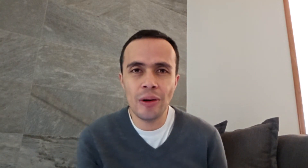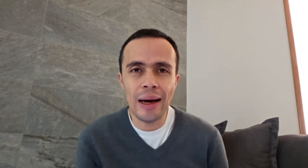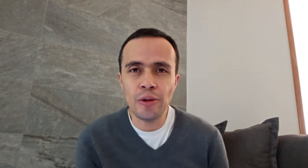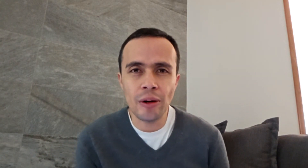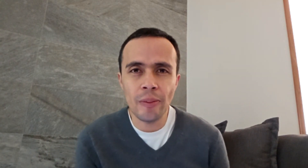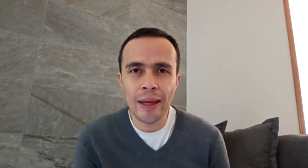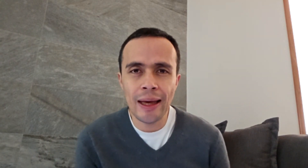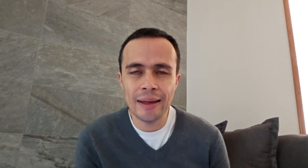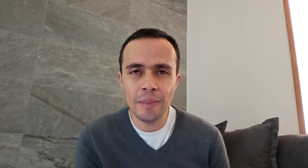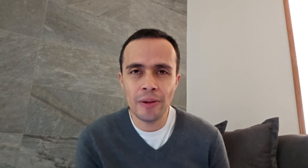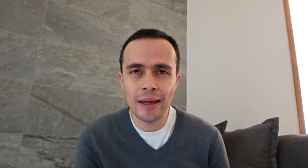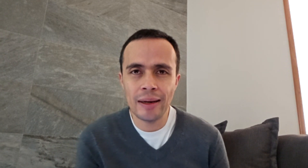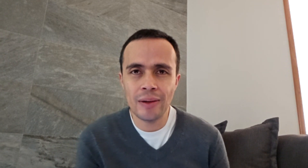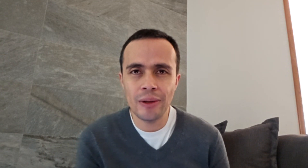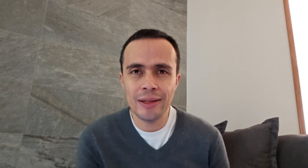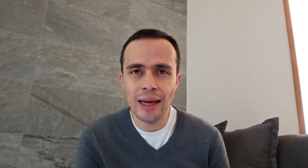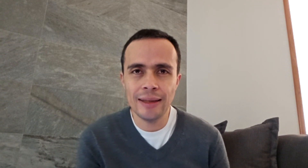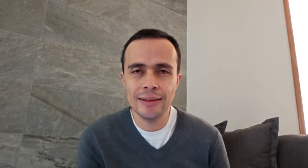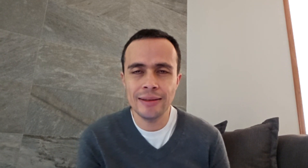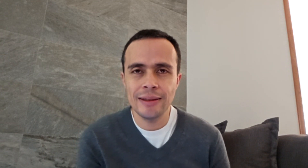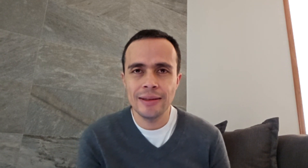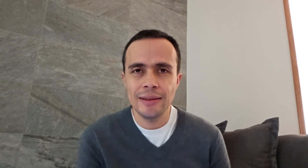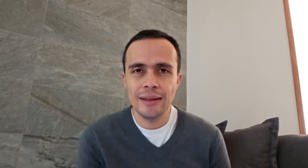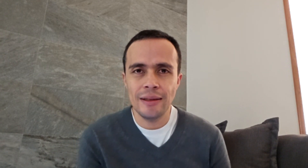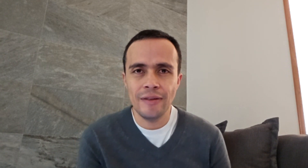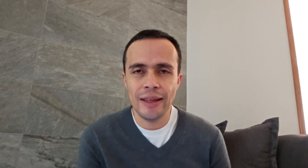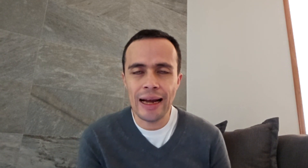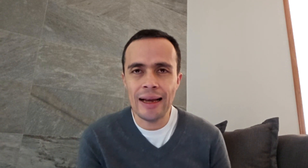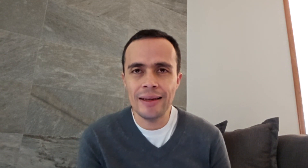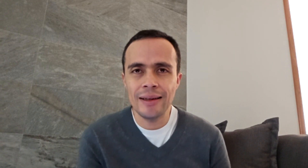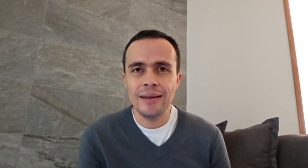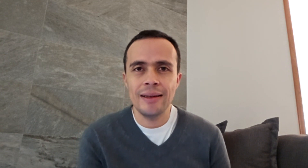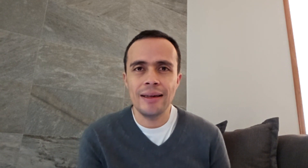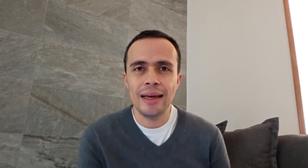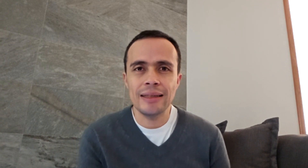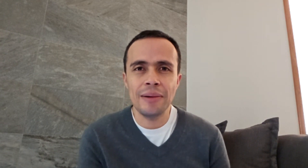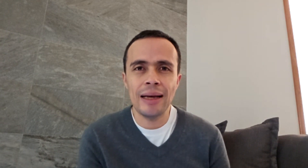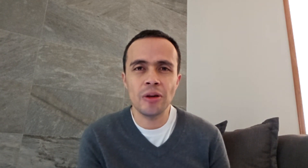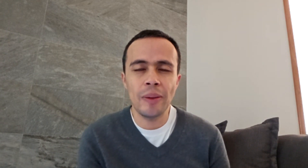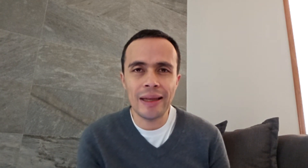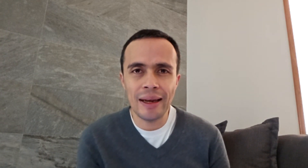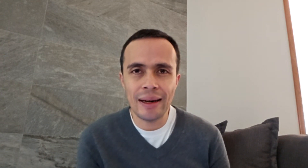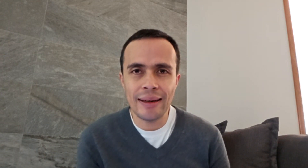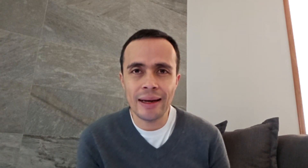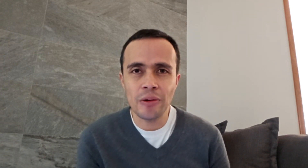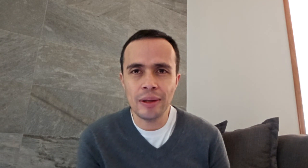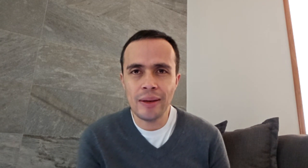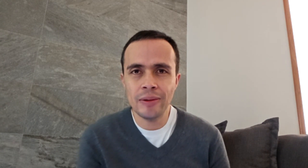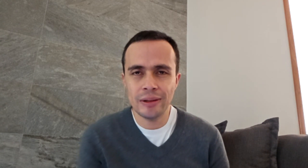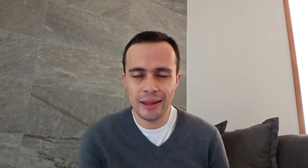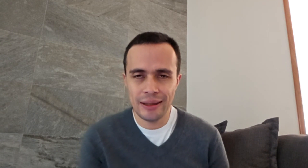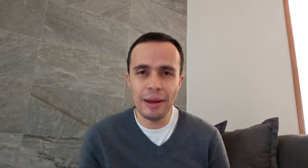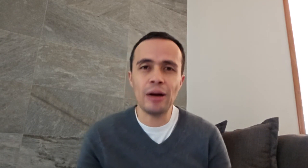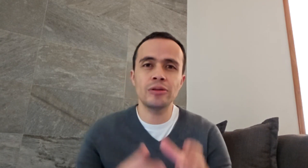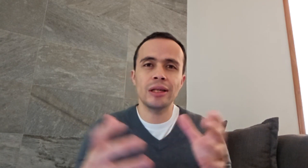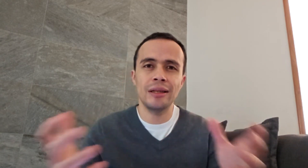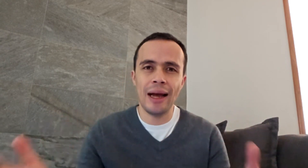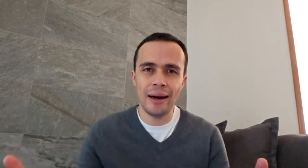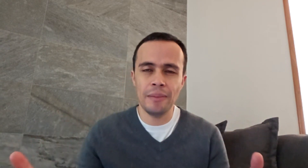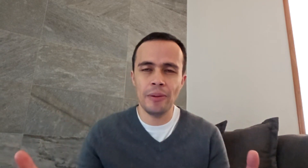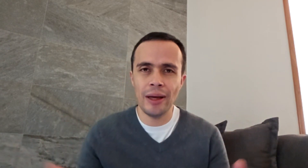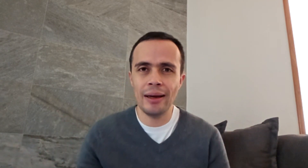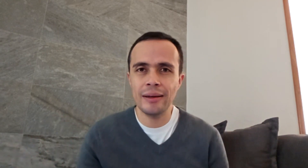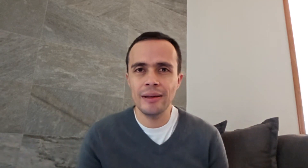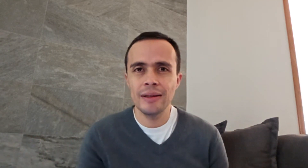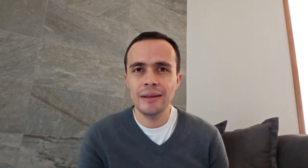en riesgo la autonomía del Poder Judicial federal, y que se va a someter al Ejecutivo, que se va a